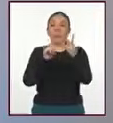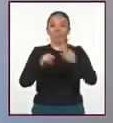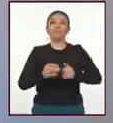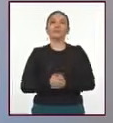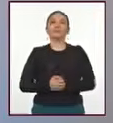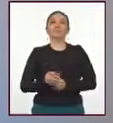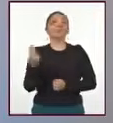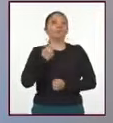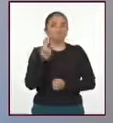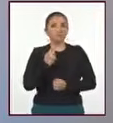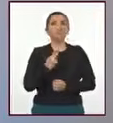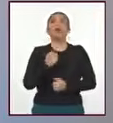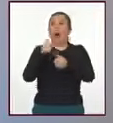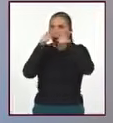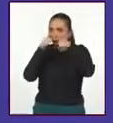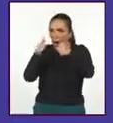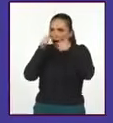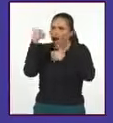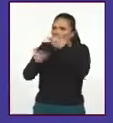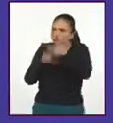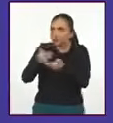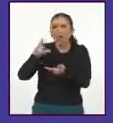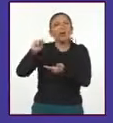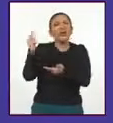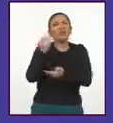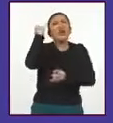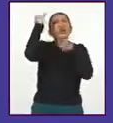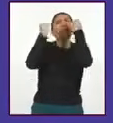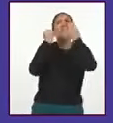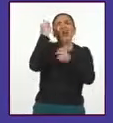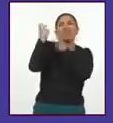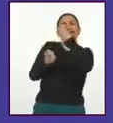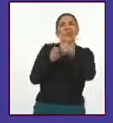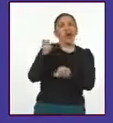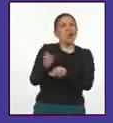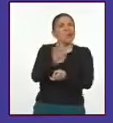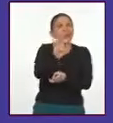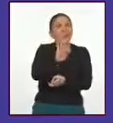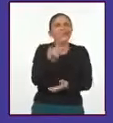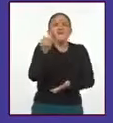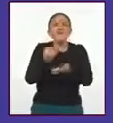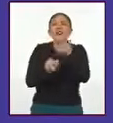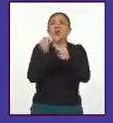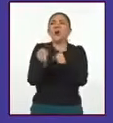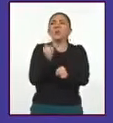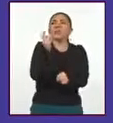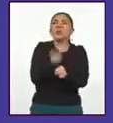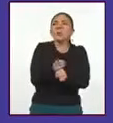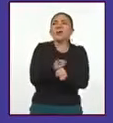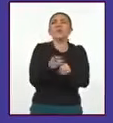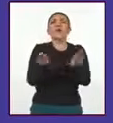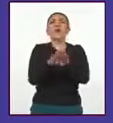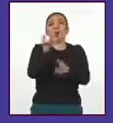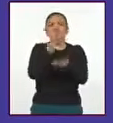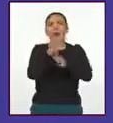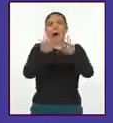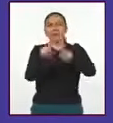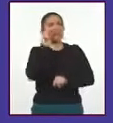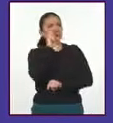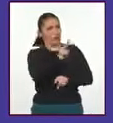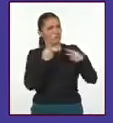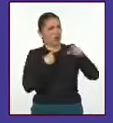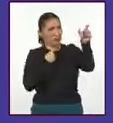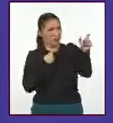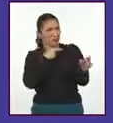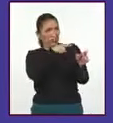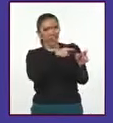sin prejuicios. Muchas veces no damos oportunidad a la otra persona, no le damos la oportunidad ni siquiera de